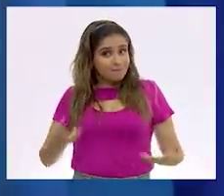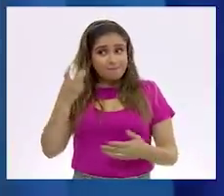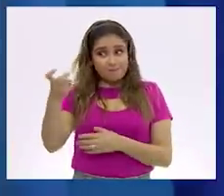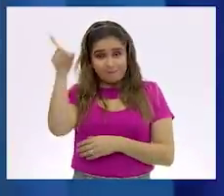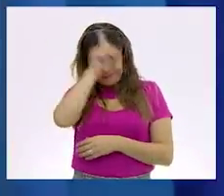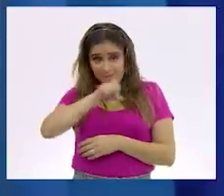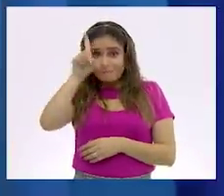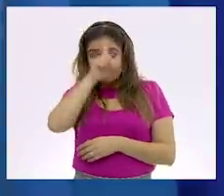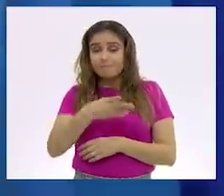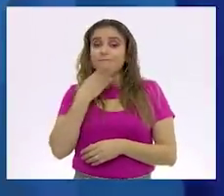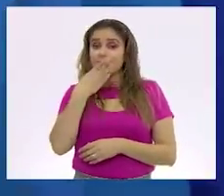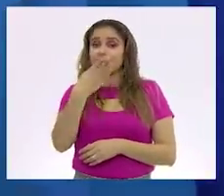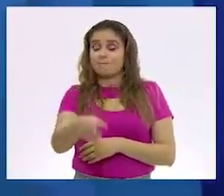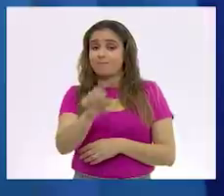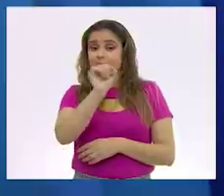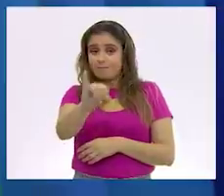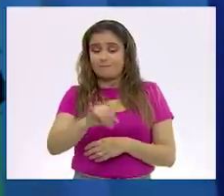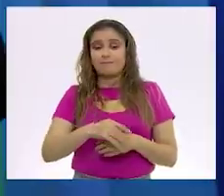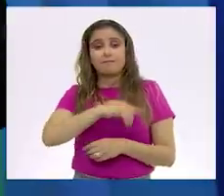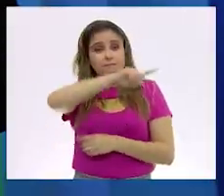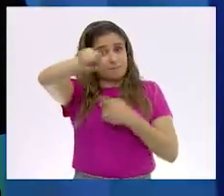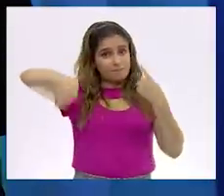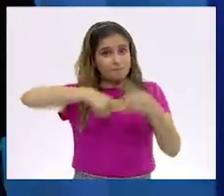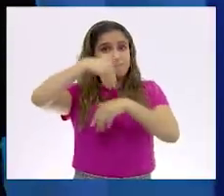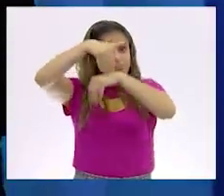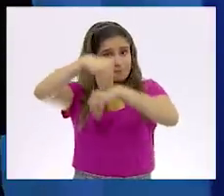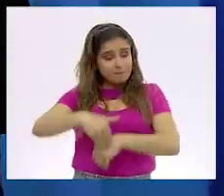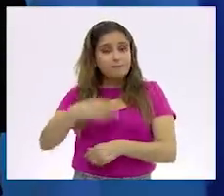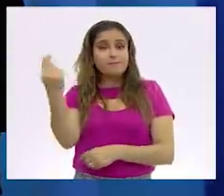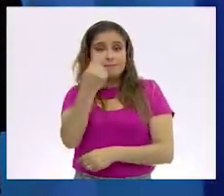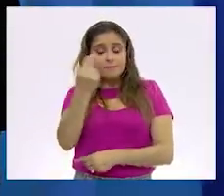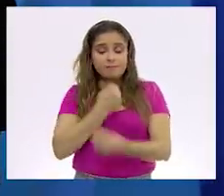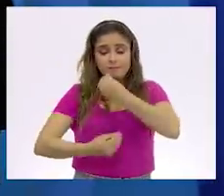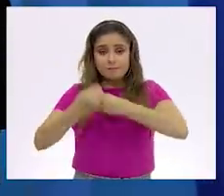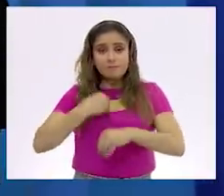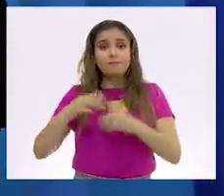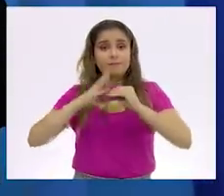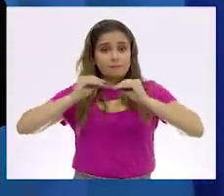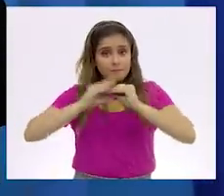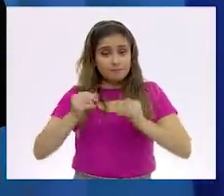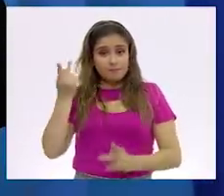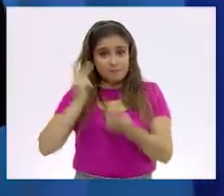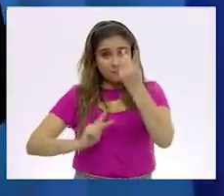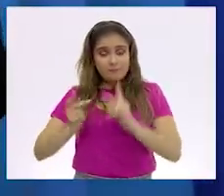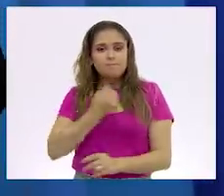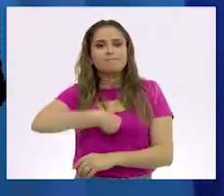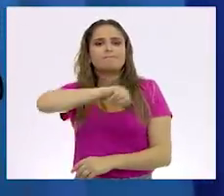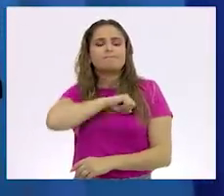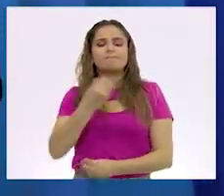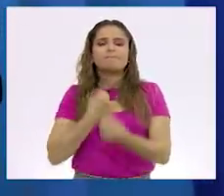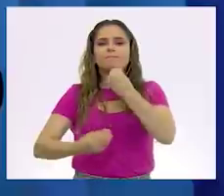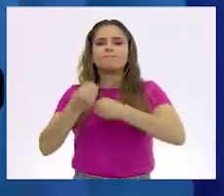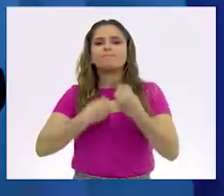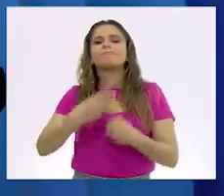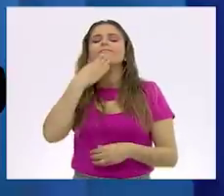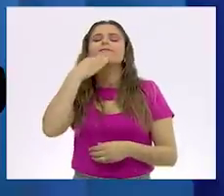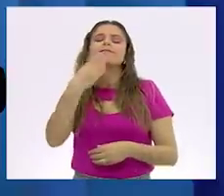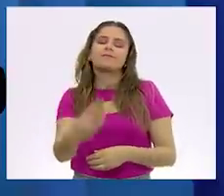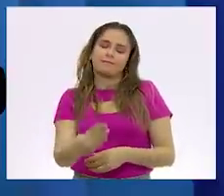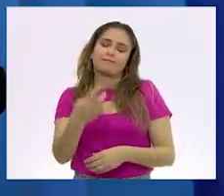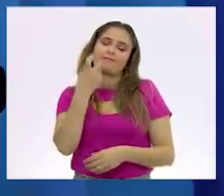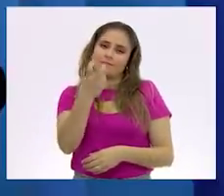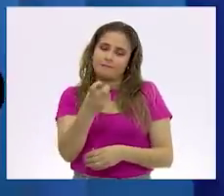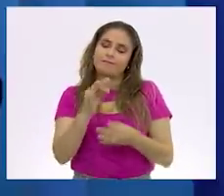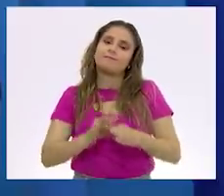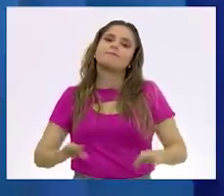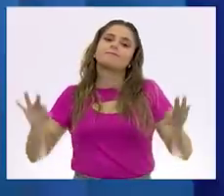sabio y debemos hacerle caso para mantener una vida saludable. Debemos comer frutas y verduras que nos